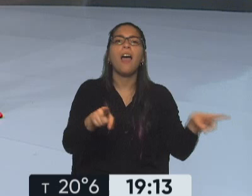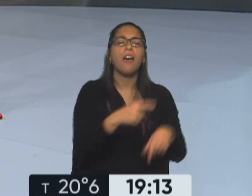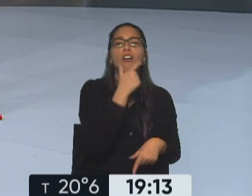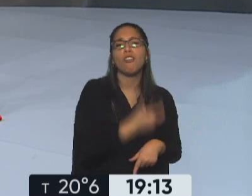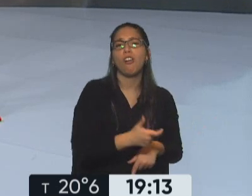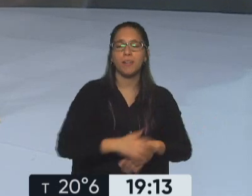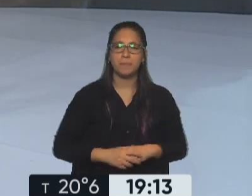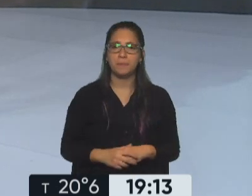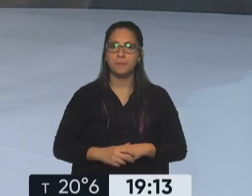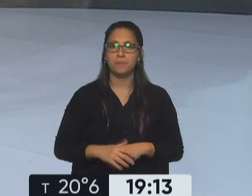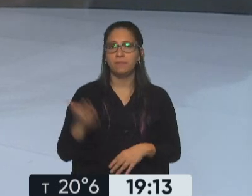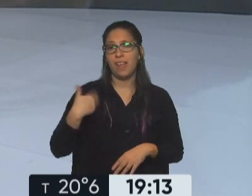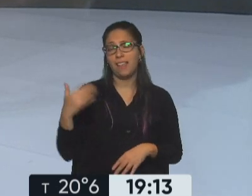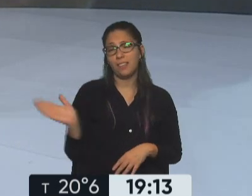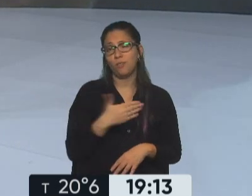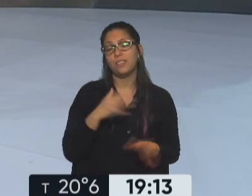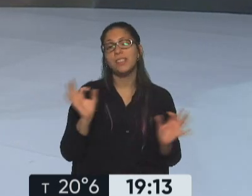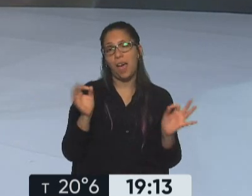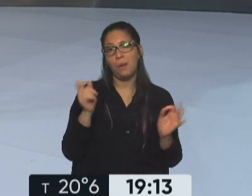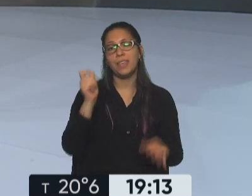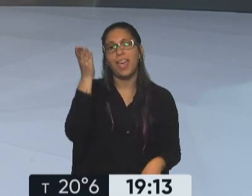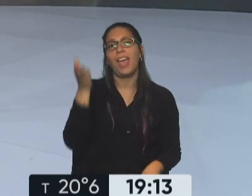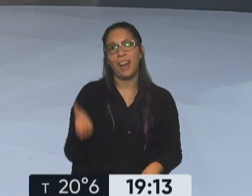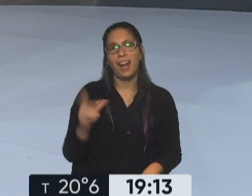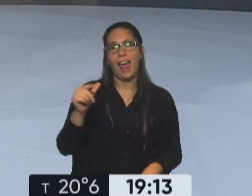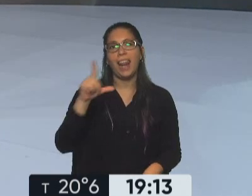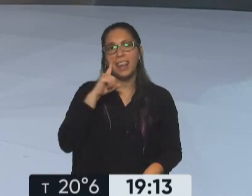Stones. Todos los argentinos, todas las argentinas saben quién es justamente Lali Espósito.